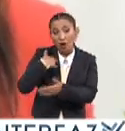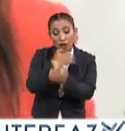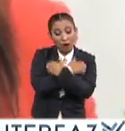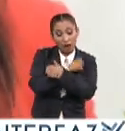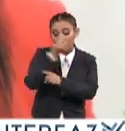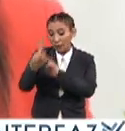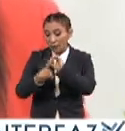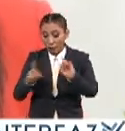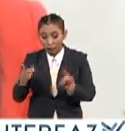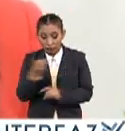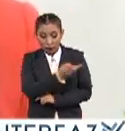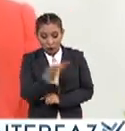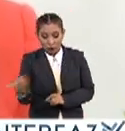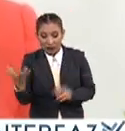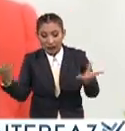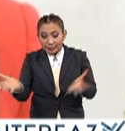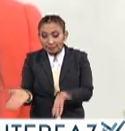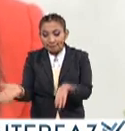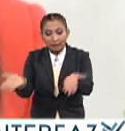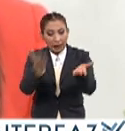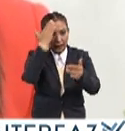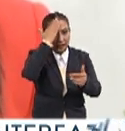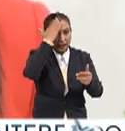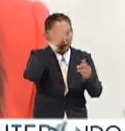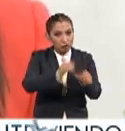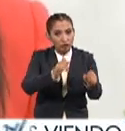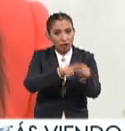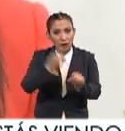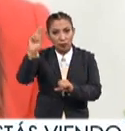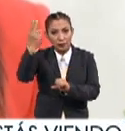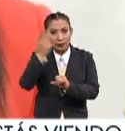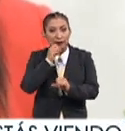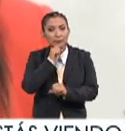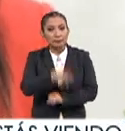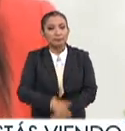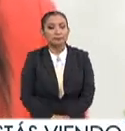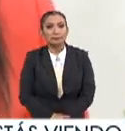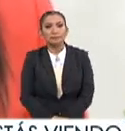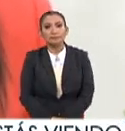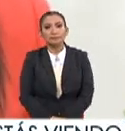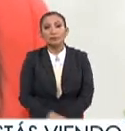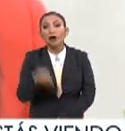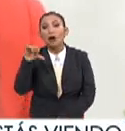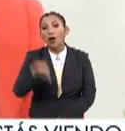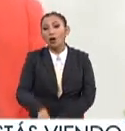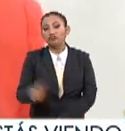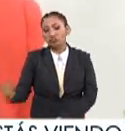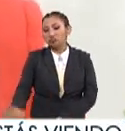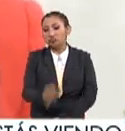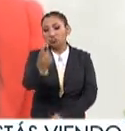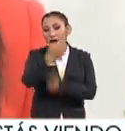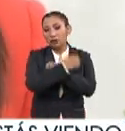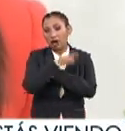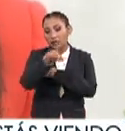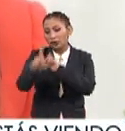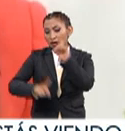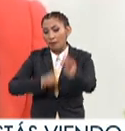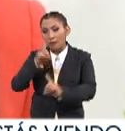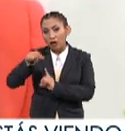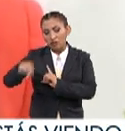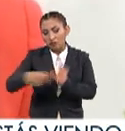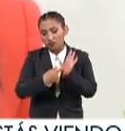educación y deporte, son generadores de liderazgo social y universitarios. Hoy y siempre la educación y el